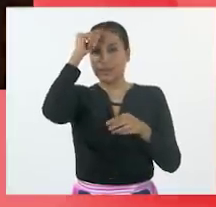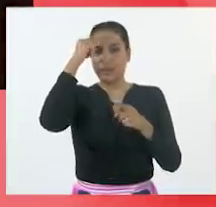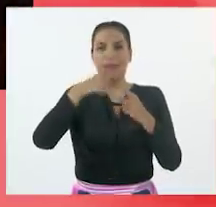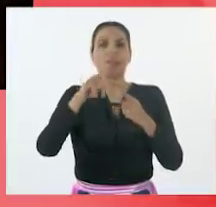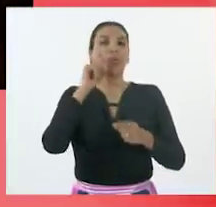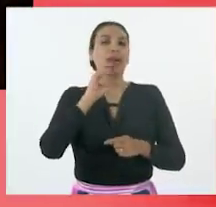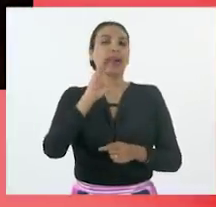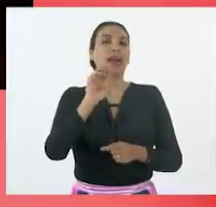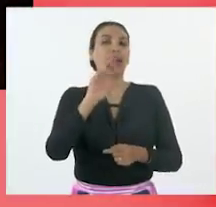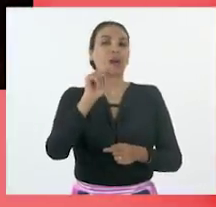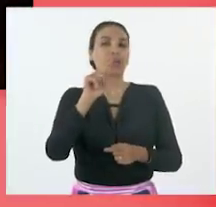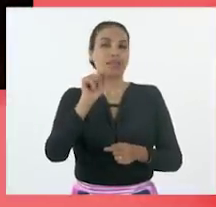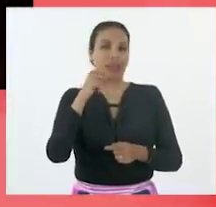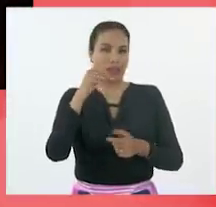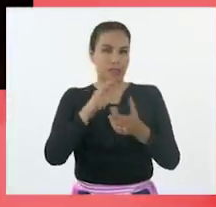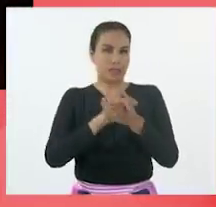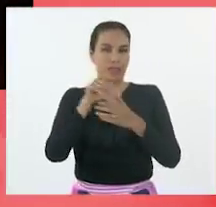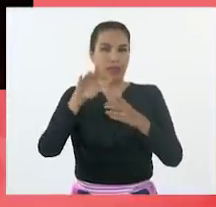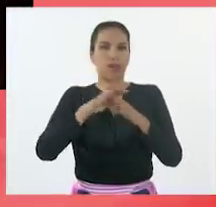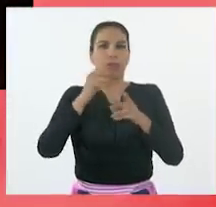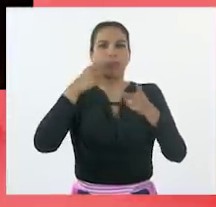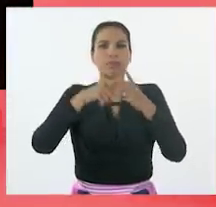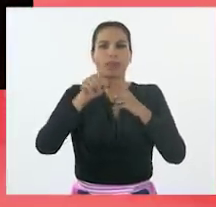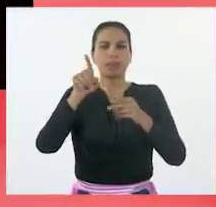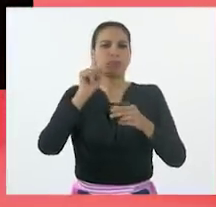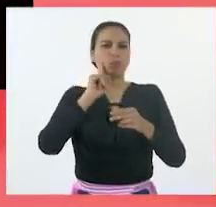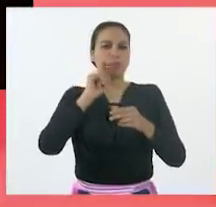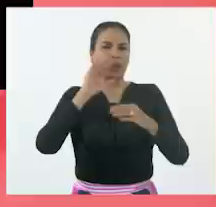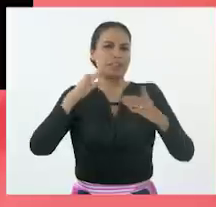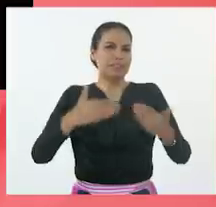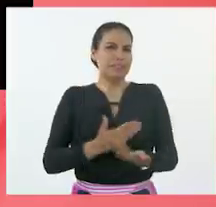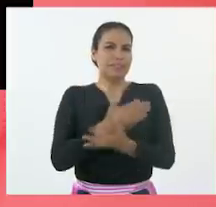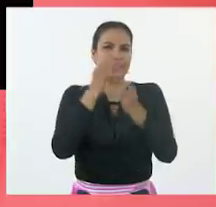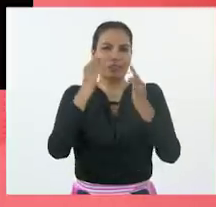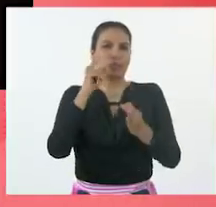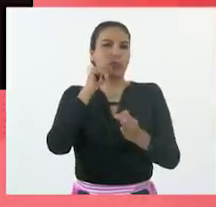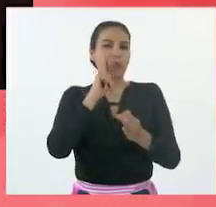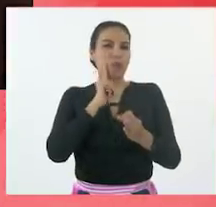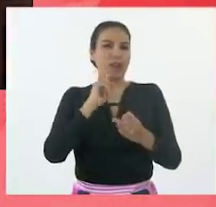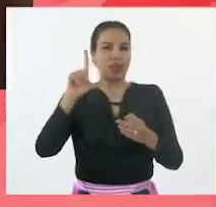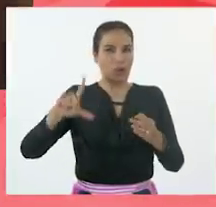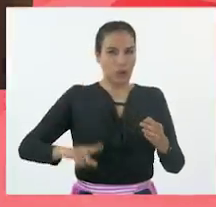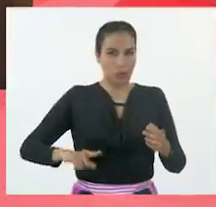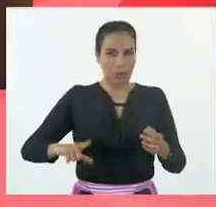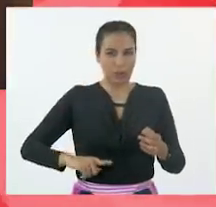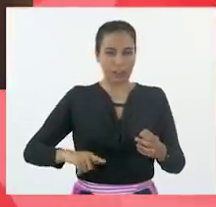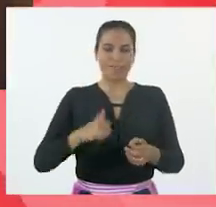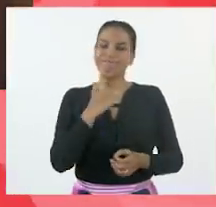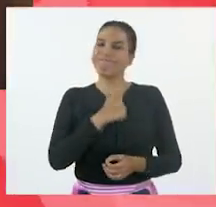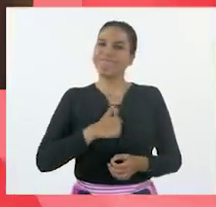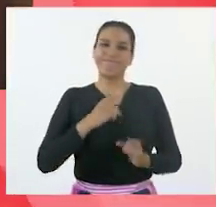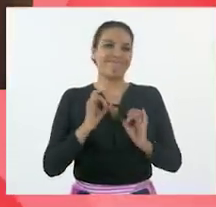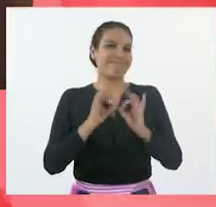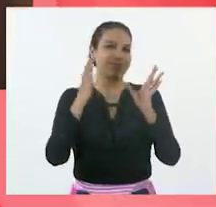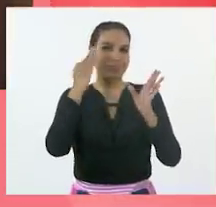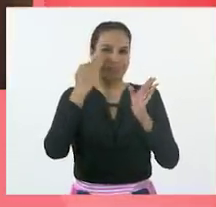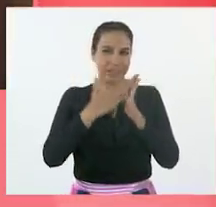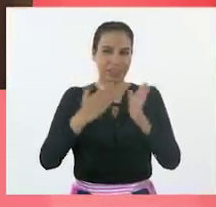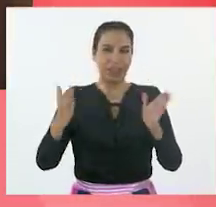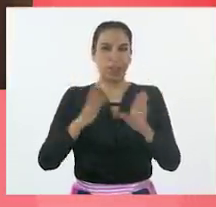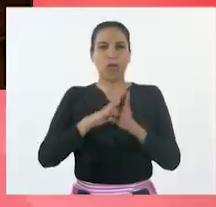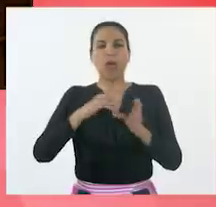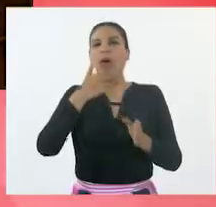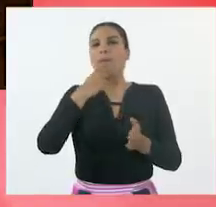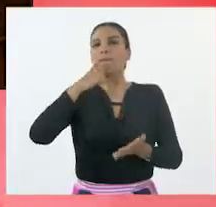Carlota. Carlota nació desde la cuna para ser mujer de Estado. Lástima que le tocó una época